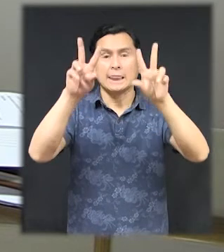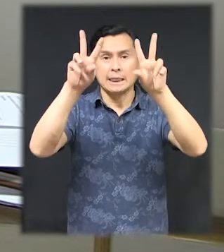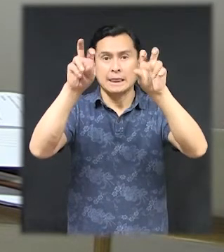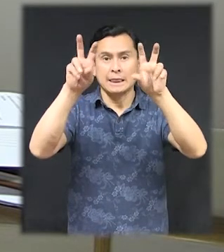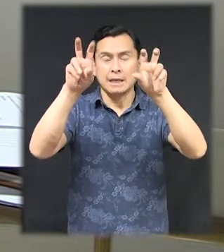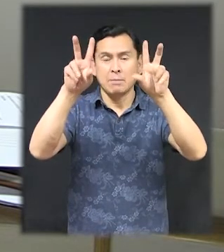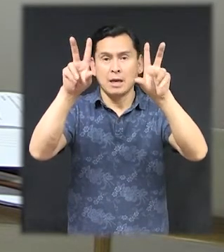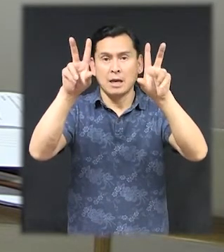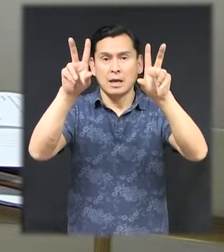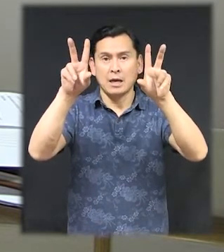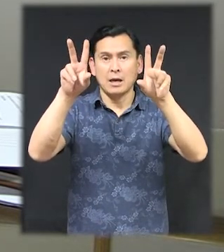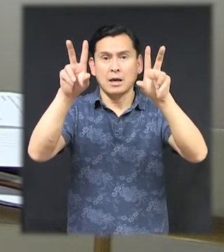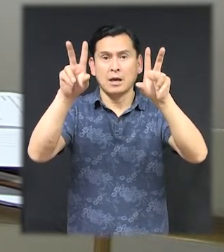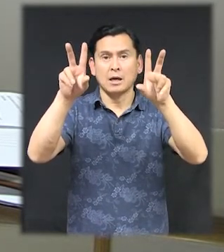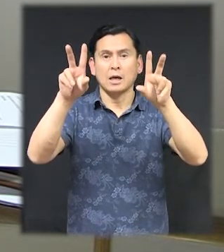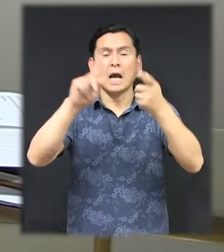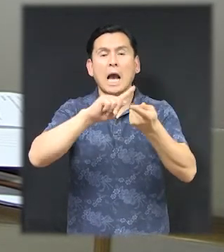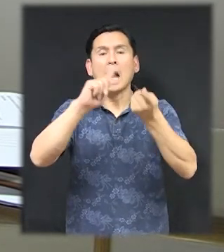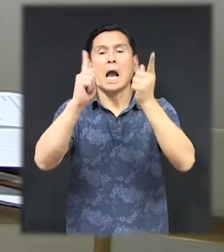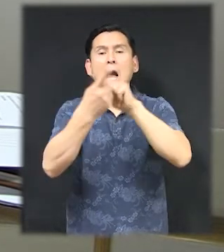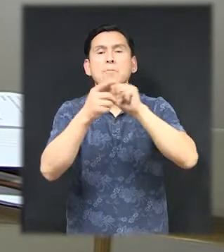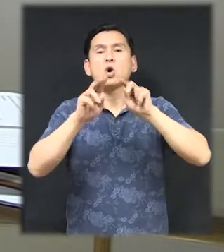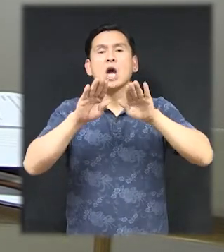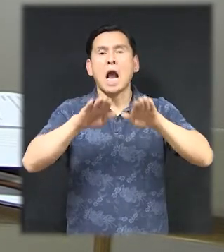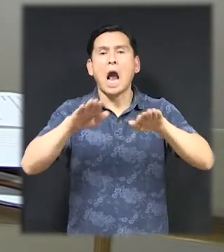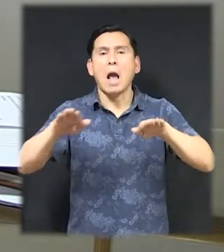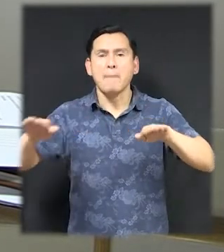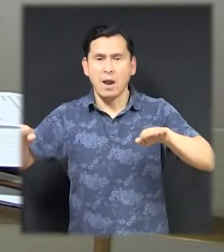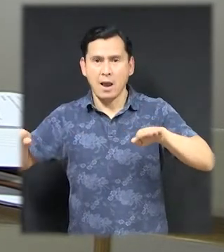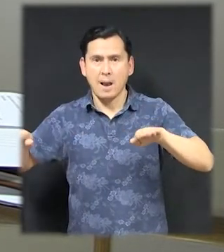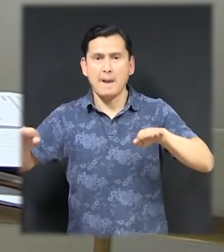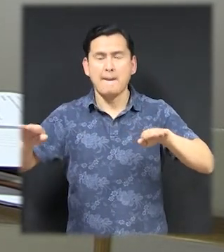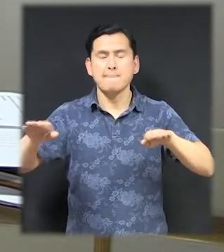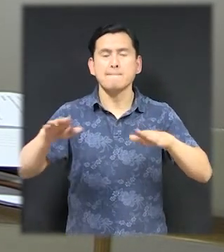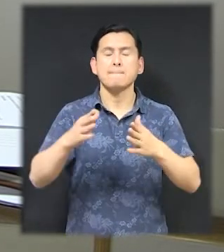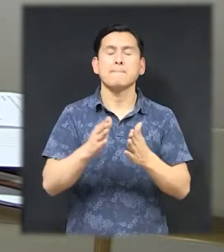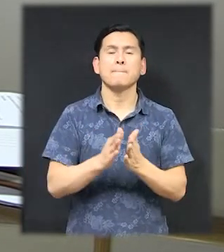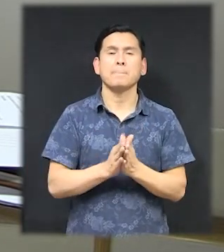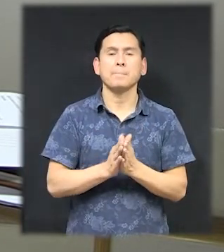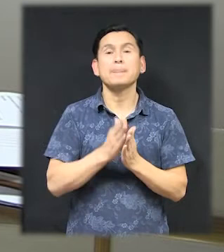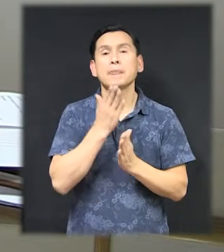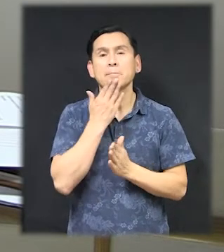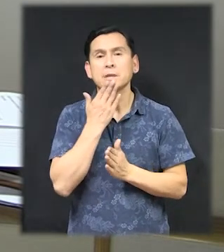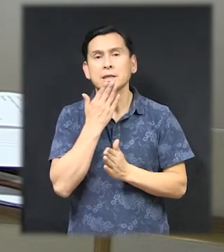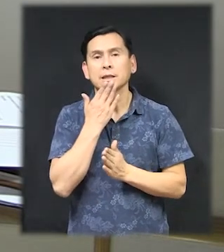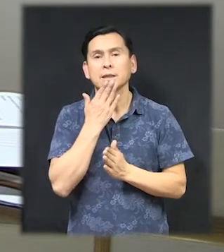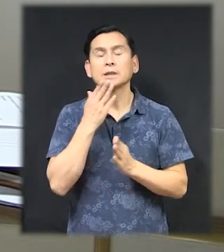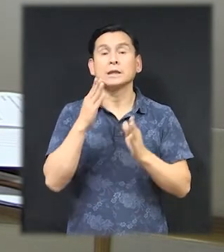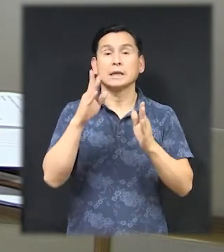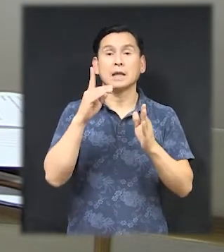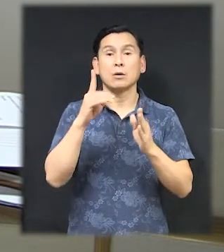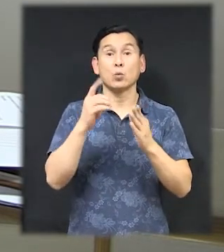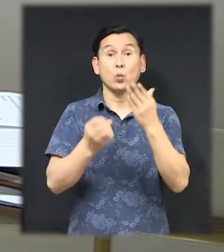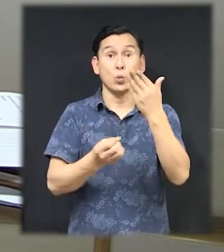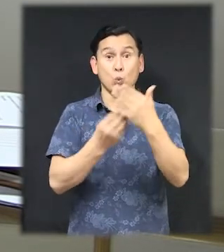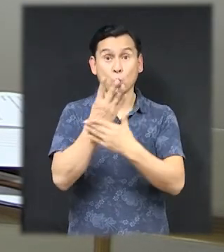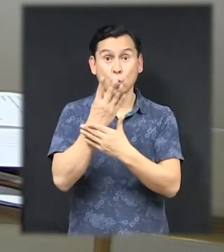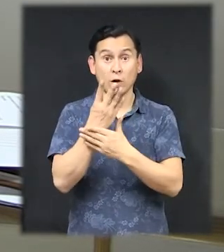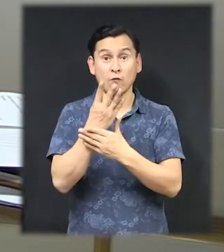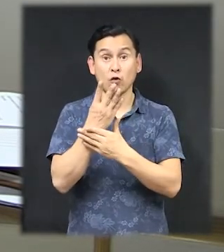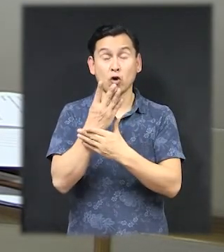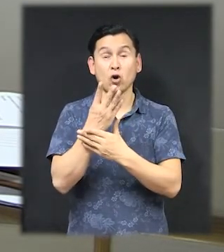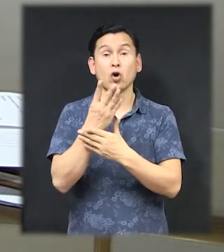el despliegue de la información que el hospital entrega y que siempre ellos con gusto nos han contribuido a poder hacer llegar a la